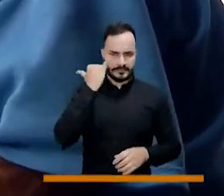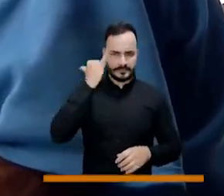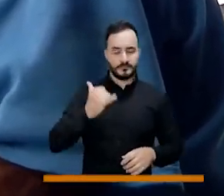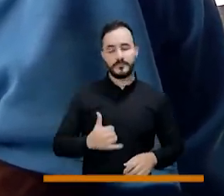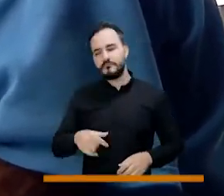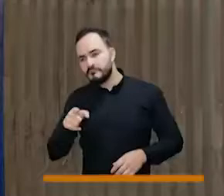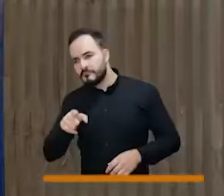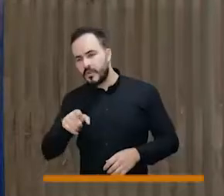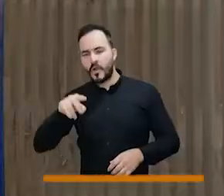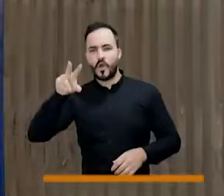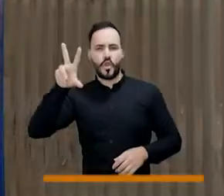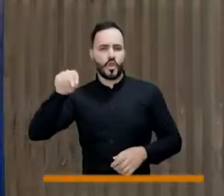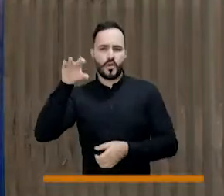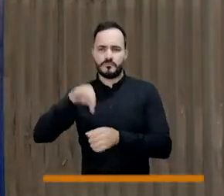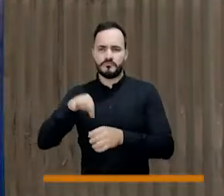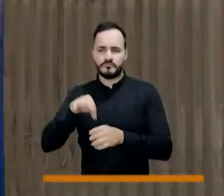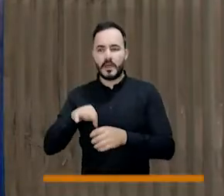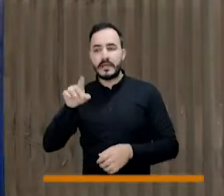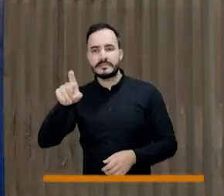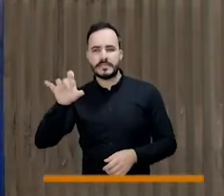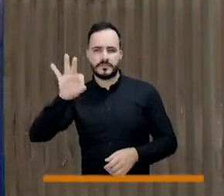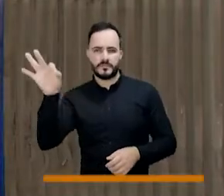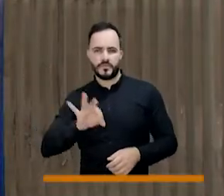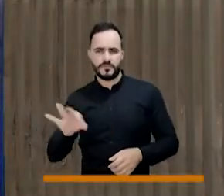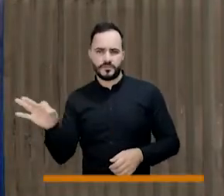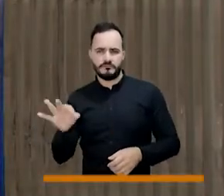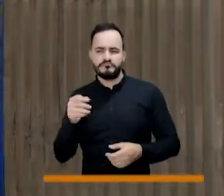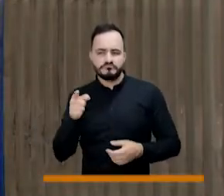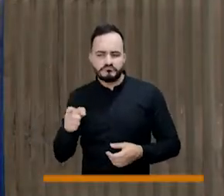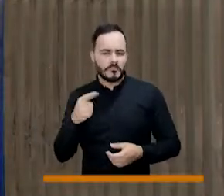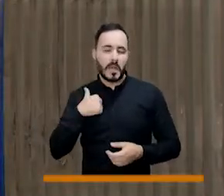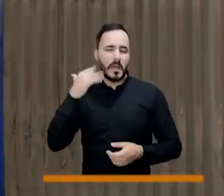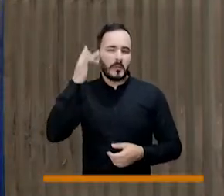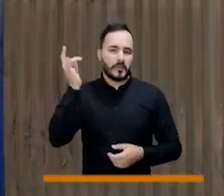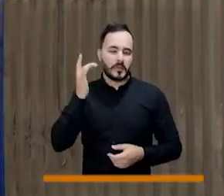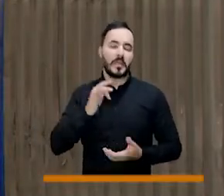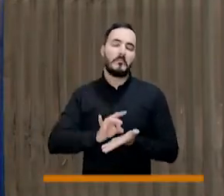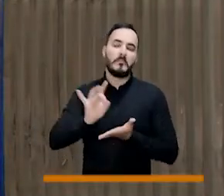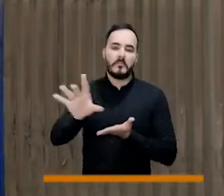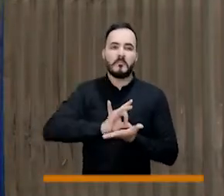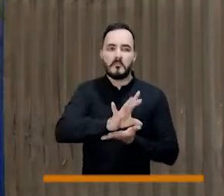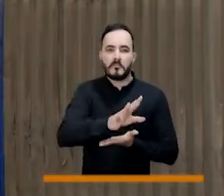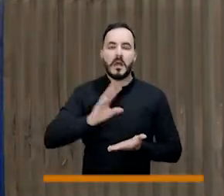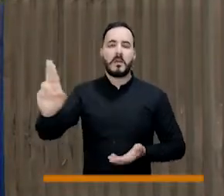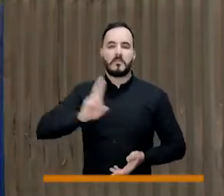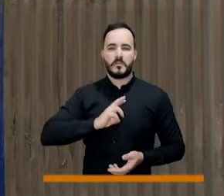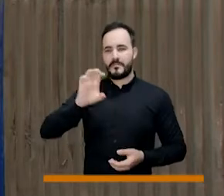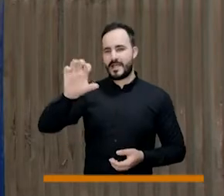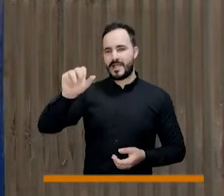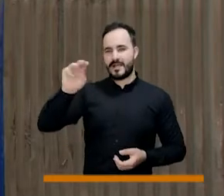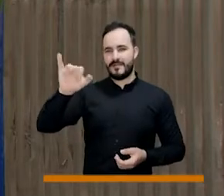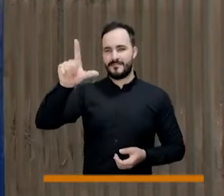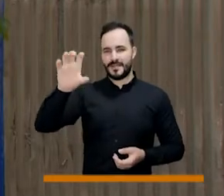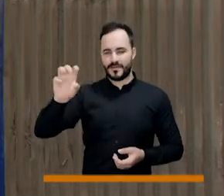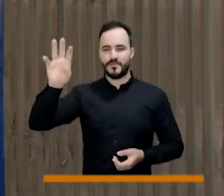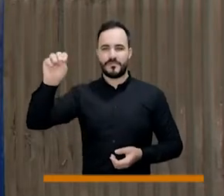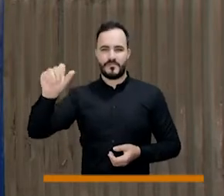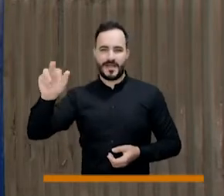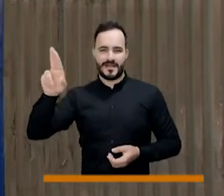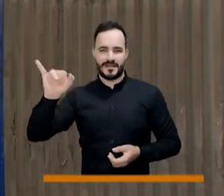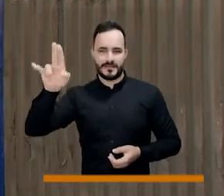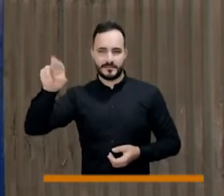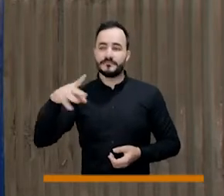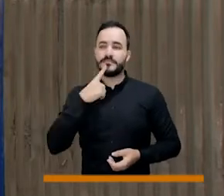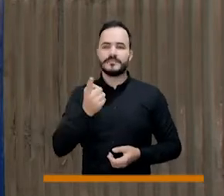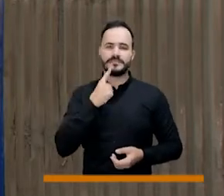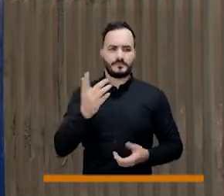dicen nuestros seguidores en Twitter. No votaré, el 6%. Y les preguntamos por qué. Entonces nos dice Camilo